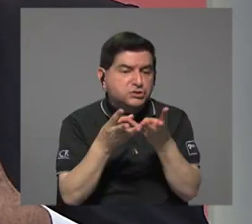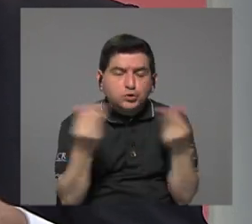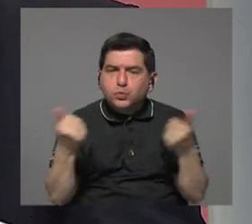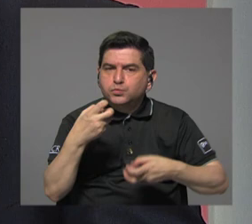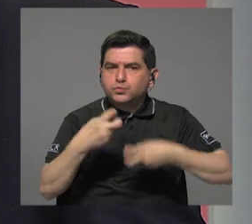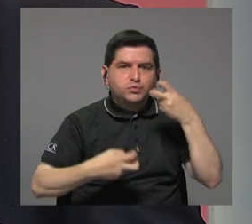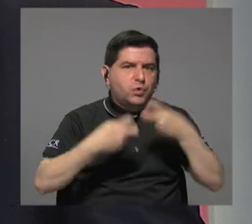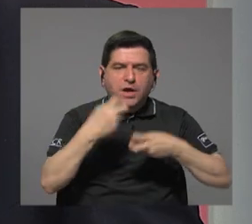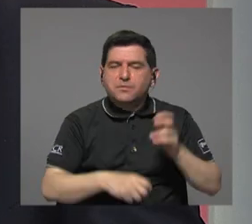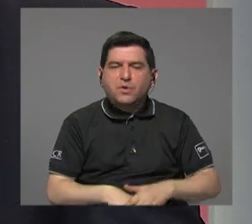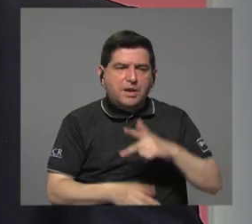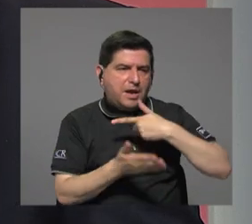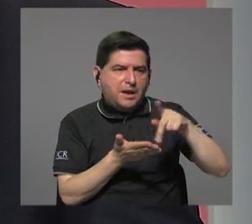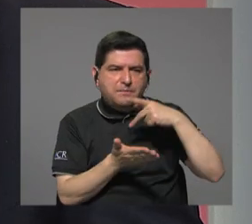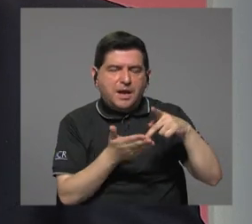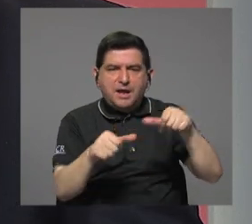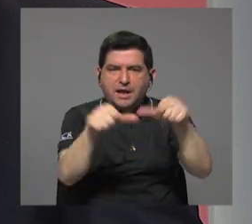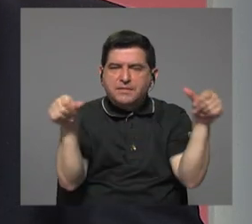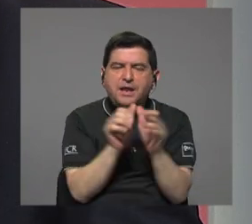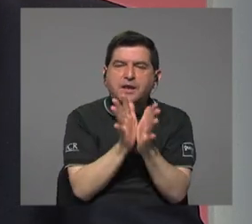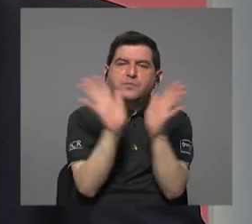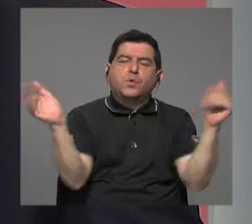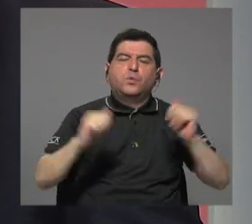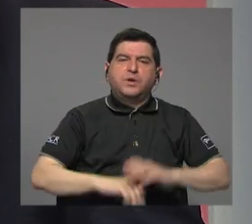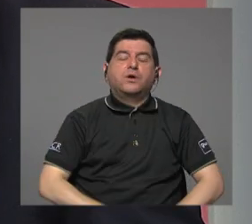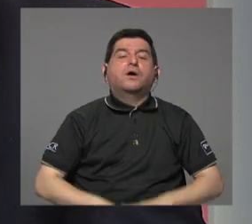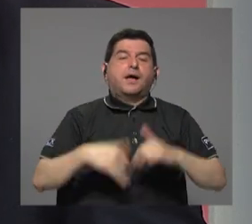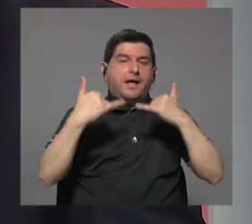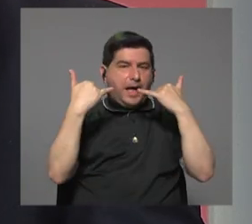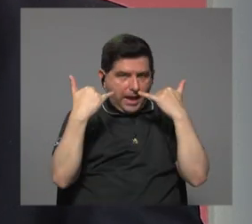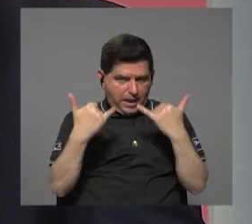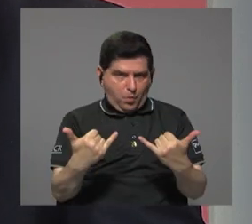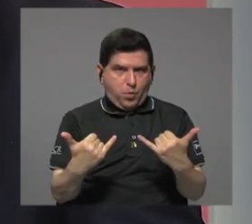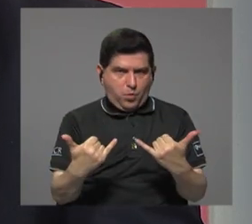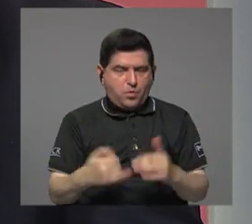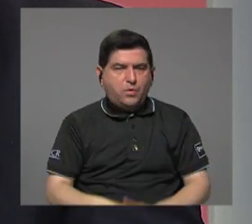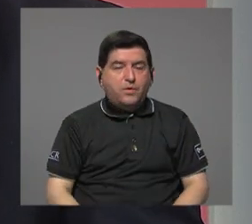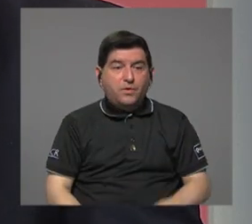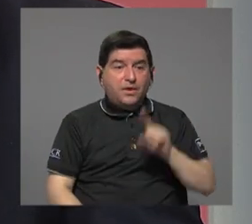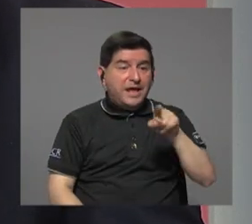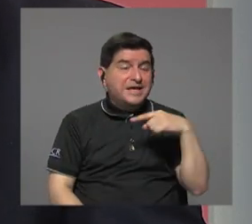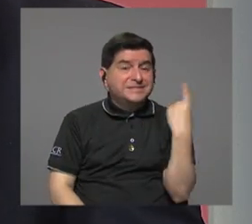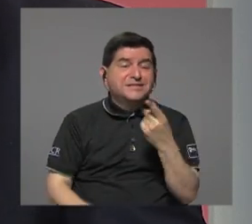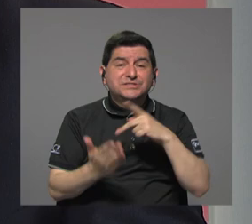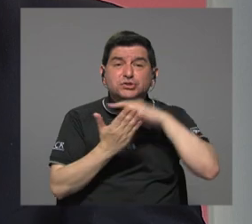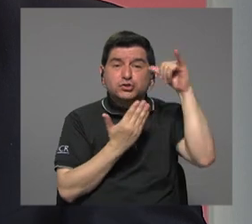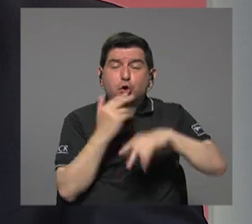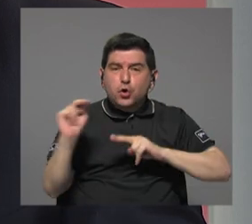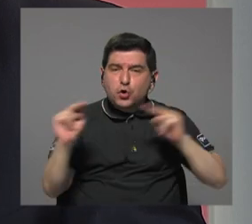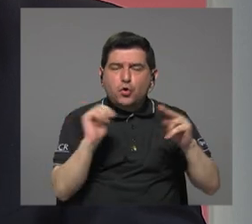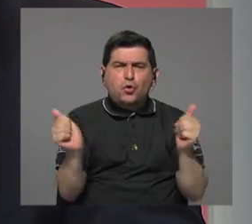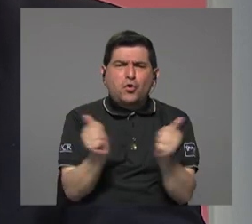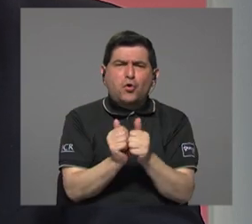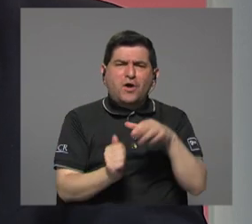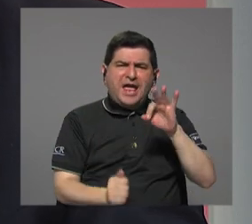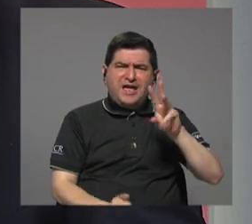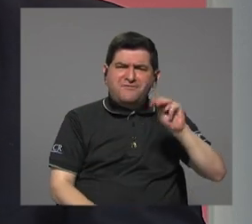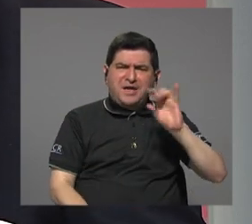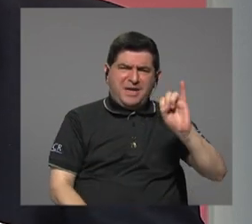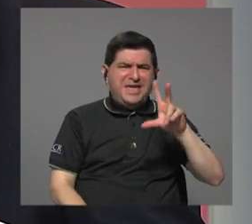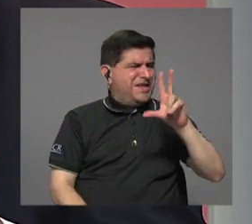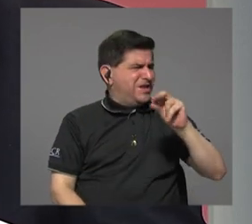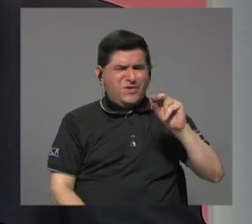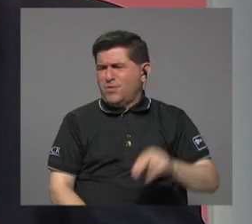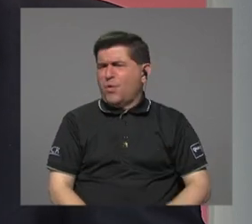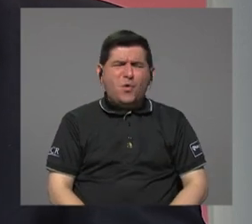el problema de los salarios del sector público ahora que este es el único proyecto para negociar con el fondo no el